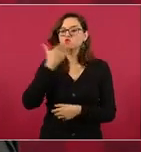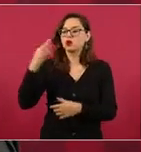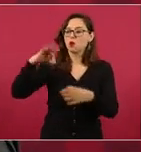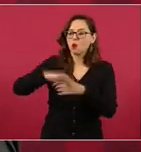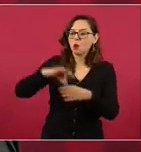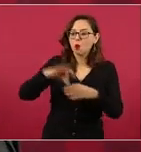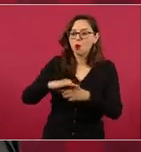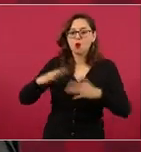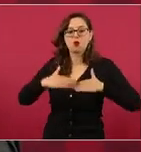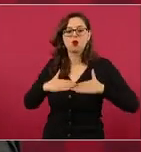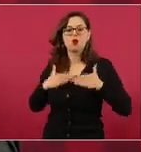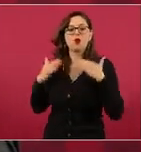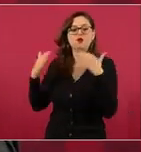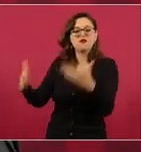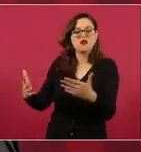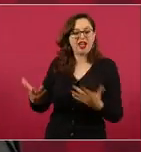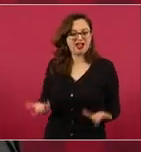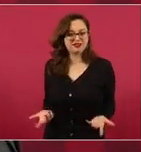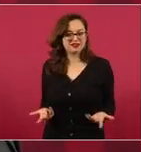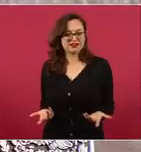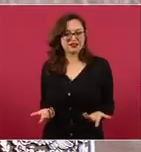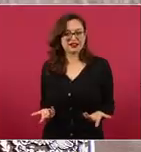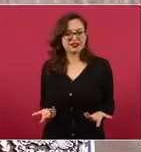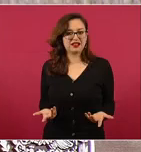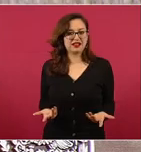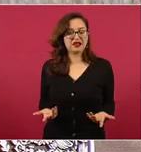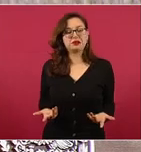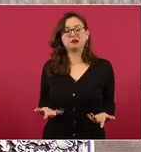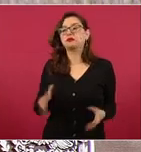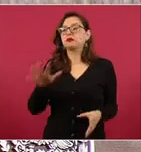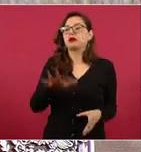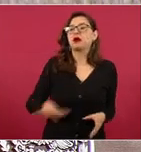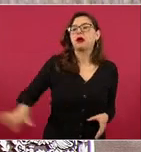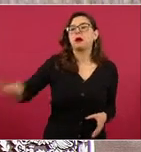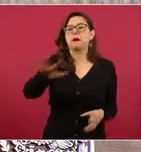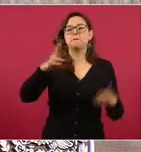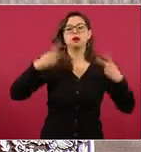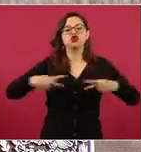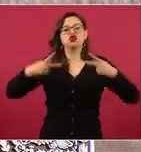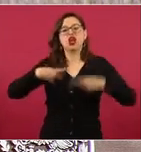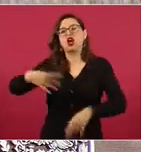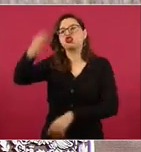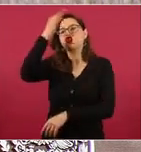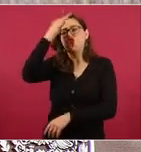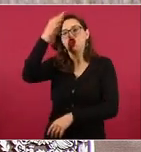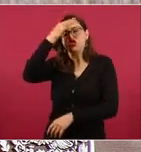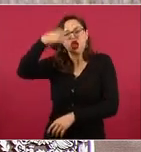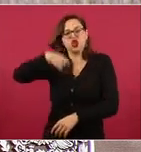de que piensan que el pueblo es manipulable.